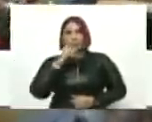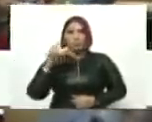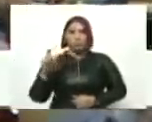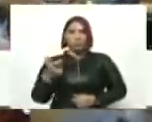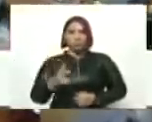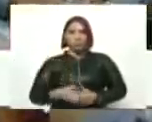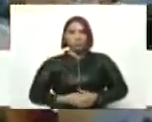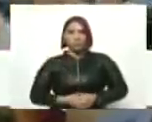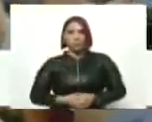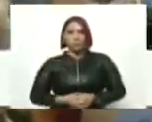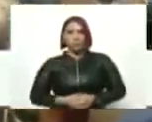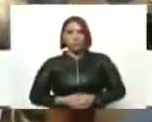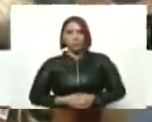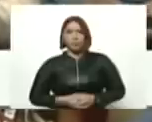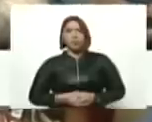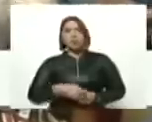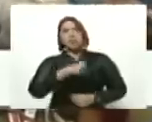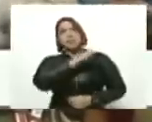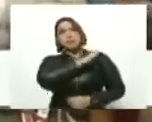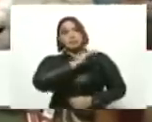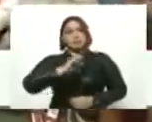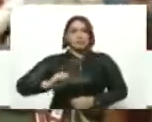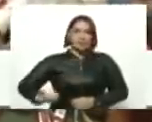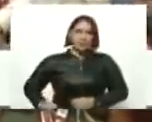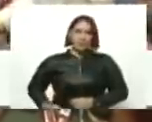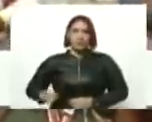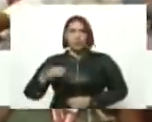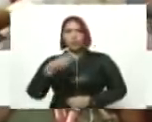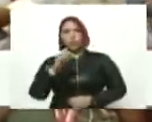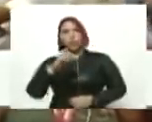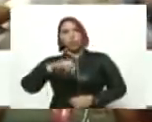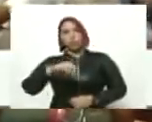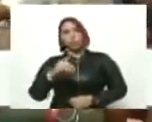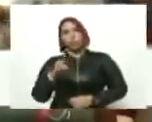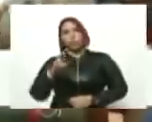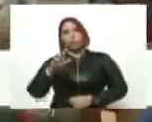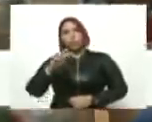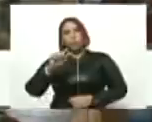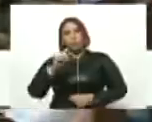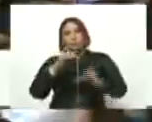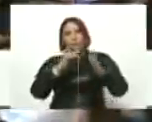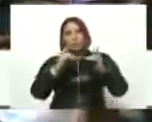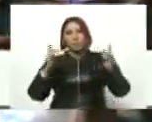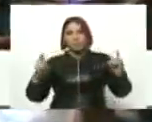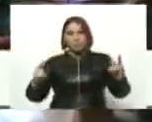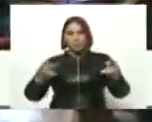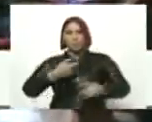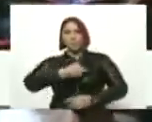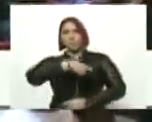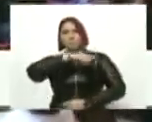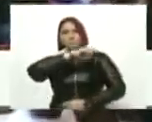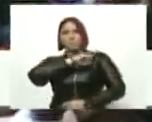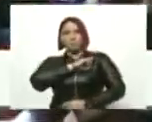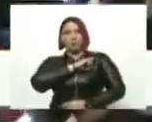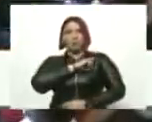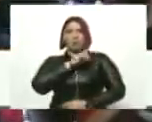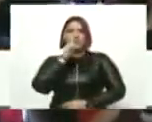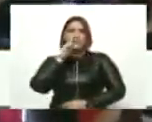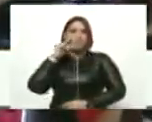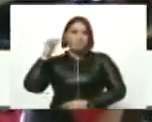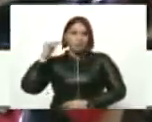Guatemala, El Salvador, Honduras, Panamá, España,